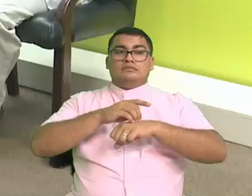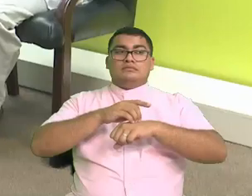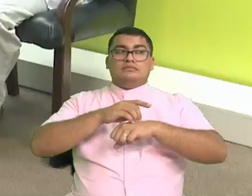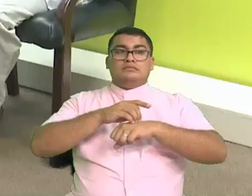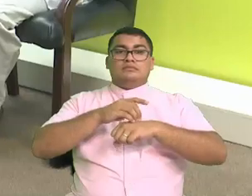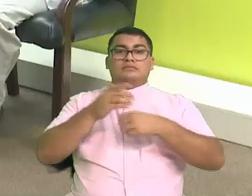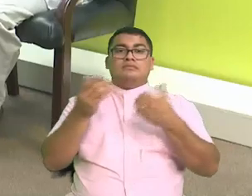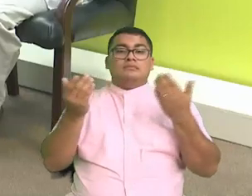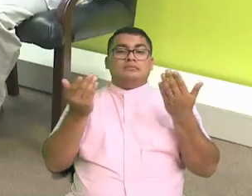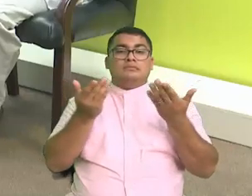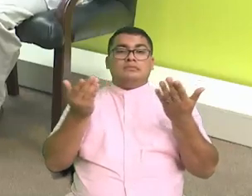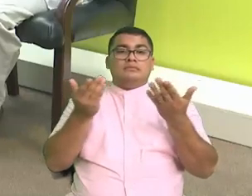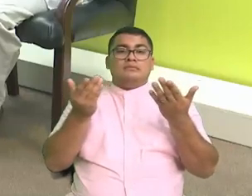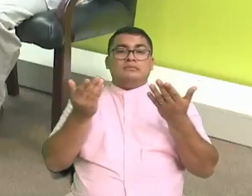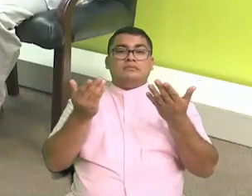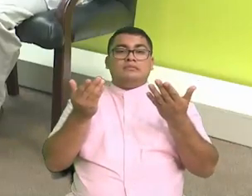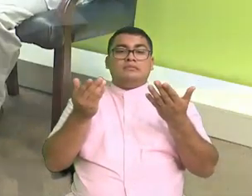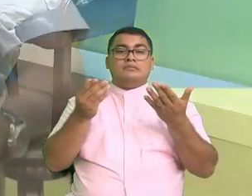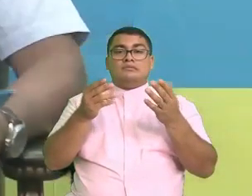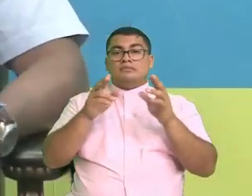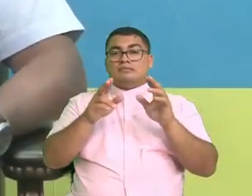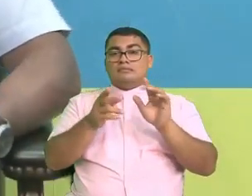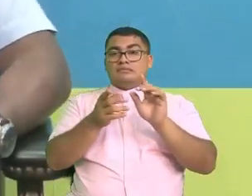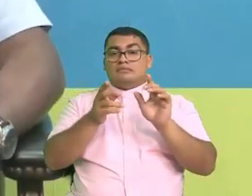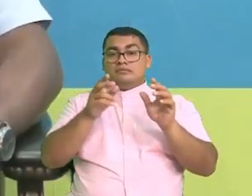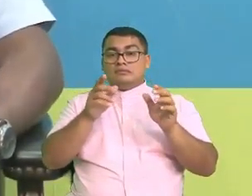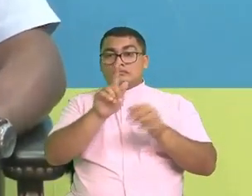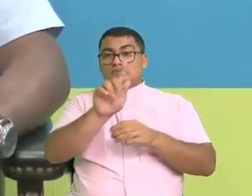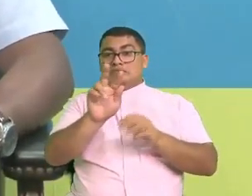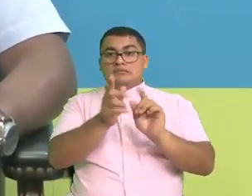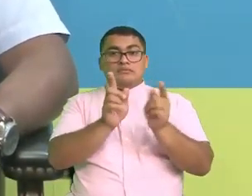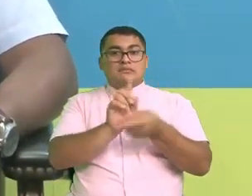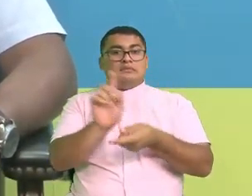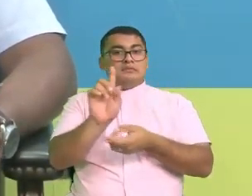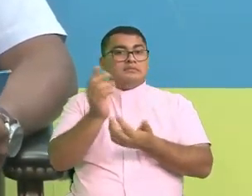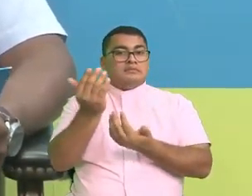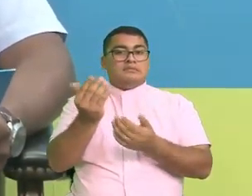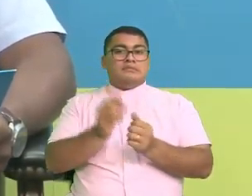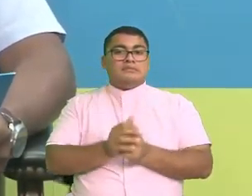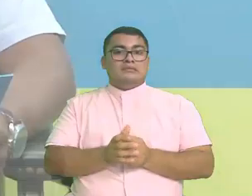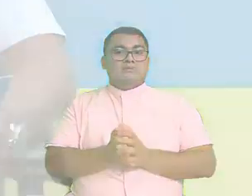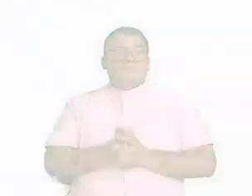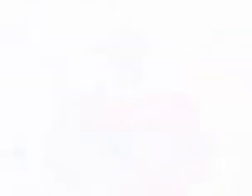Omskin. Usted no le cambie de canal, amigos televidentes, que ya regresamos.